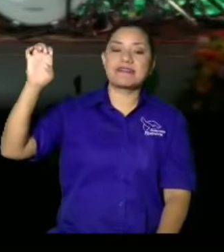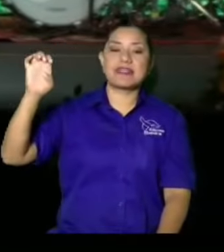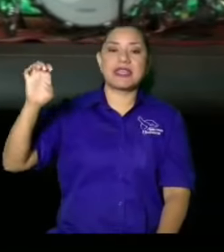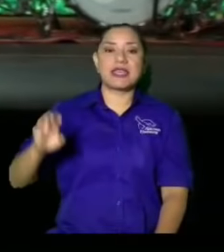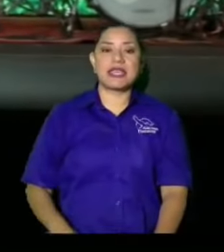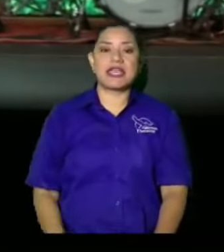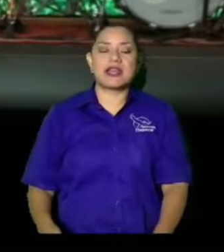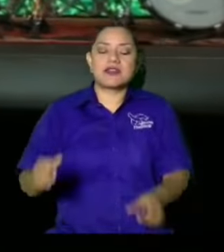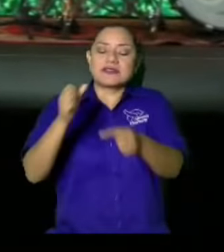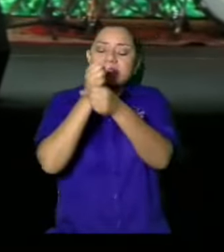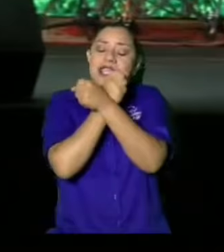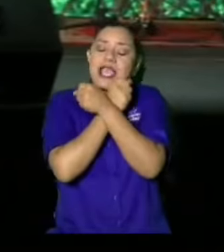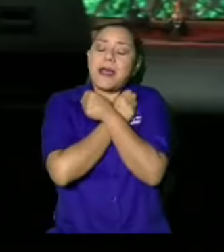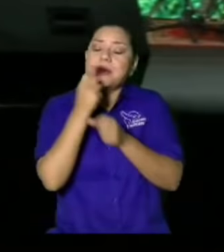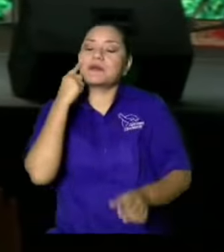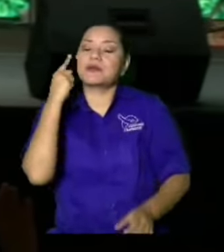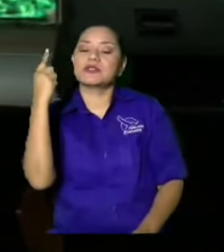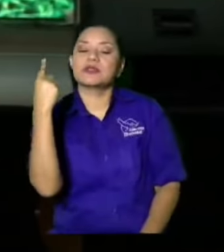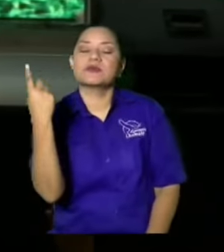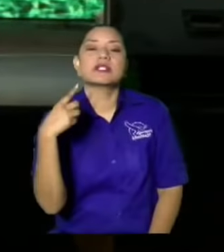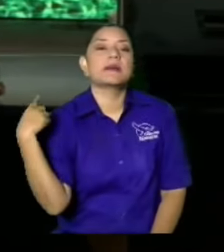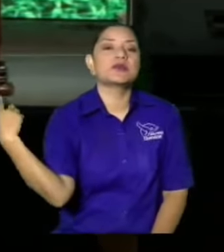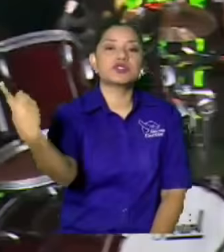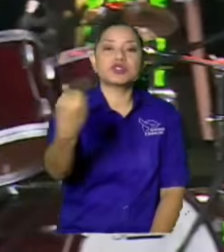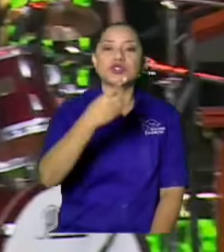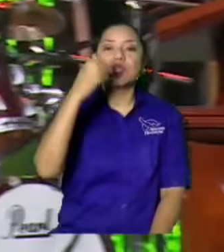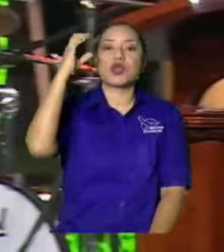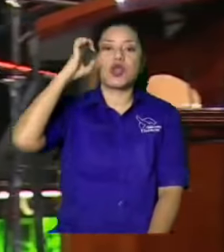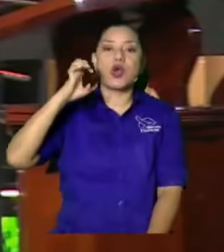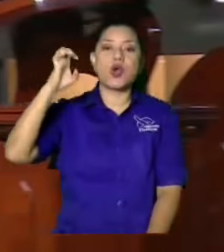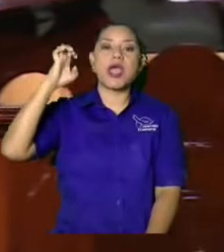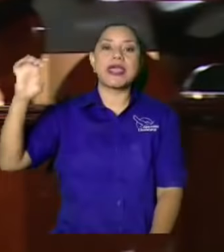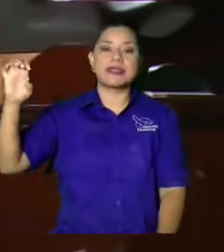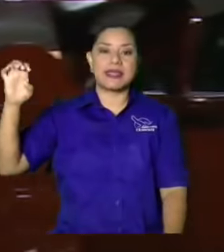somos seres eternos y amamos y buscamos lo eterno.